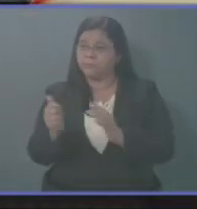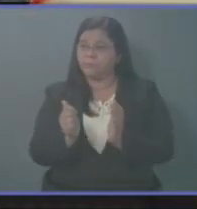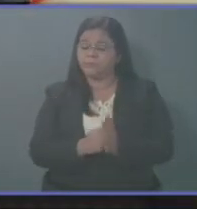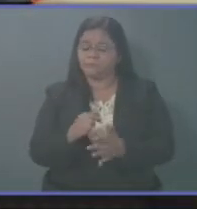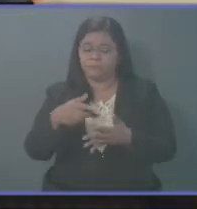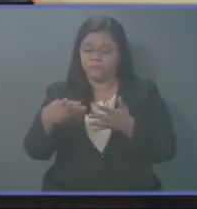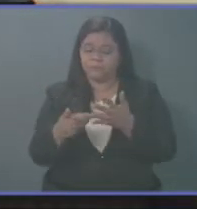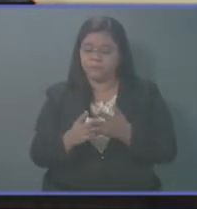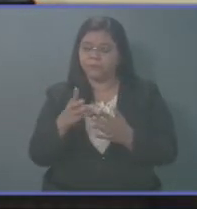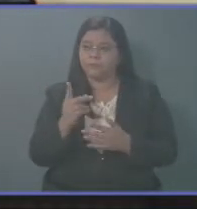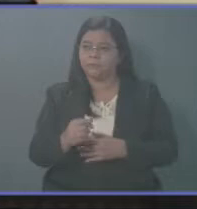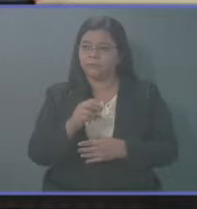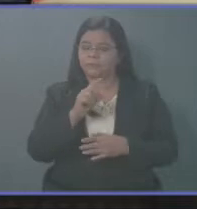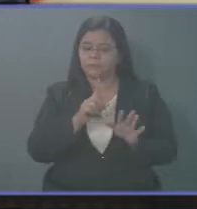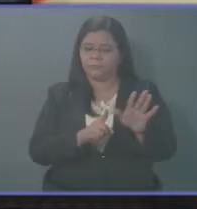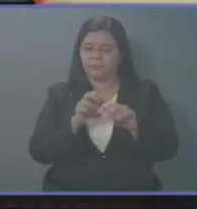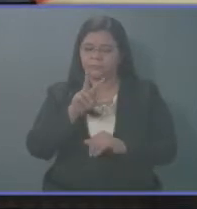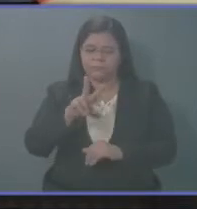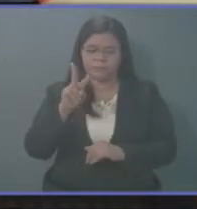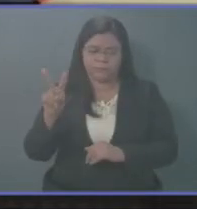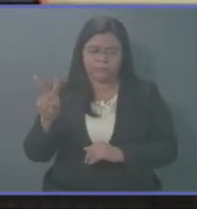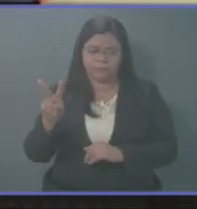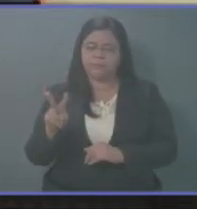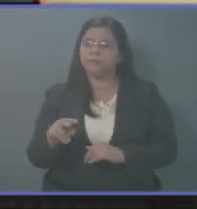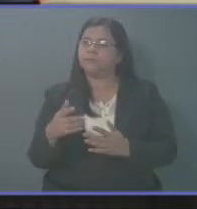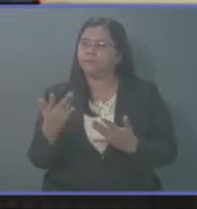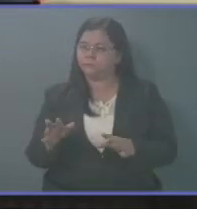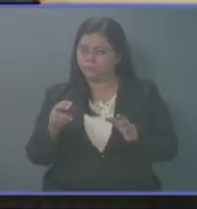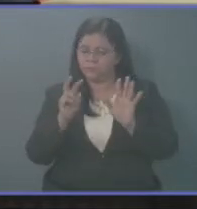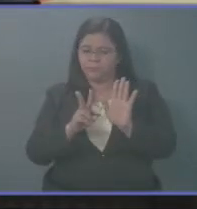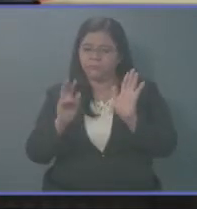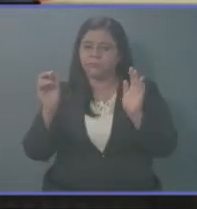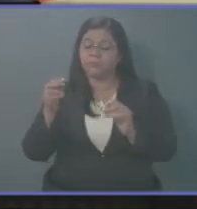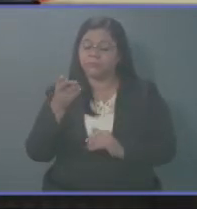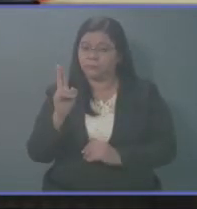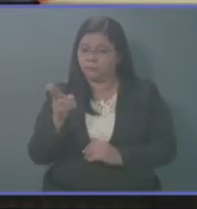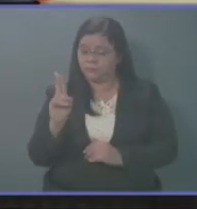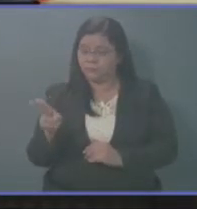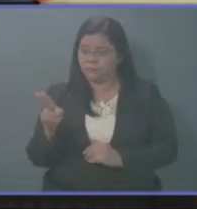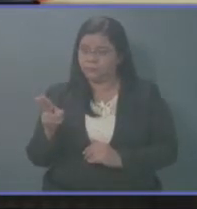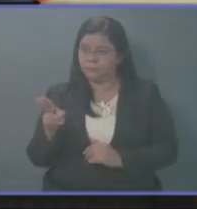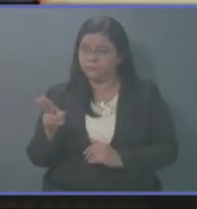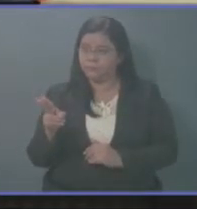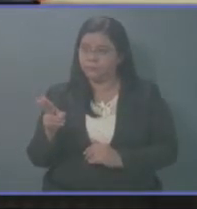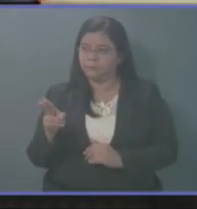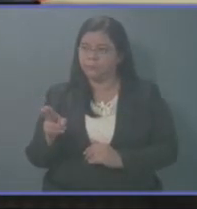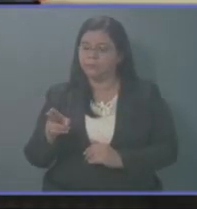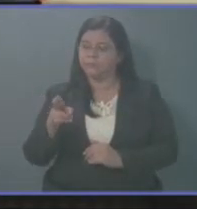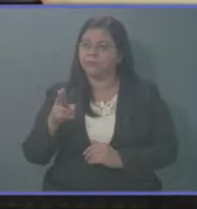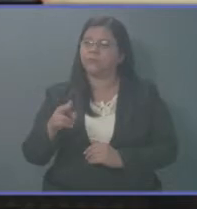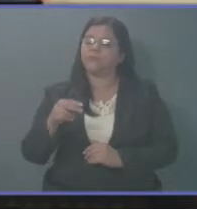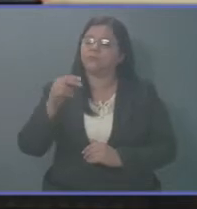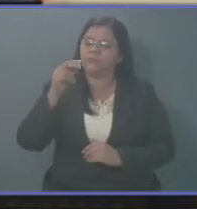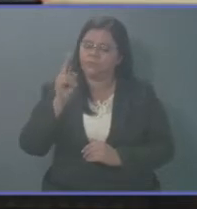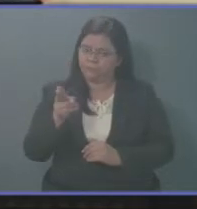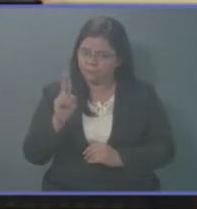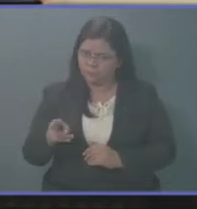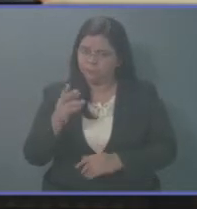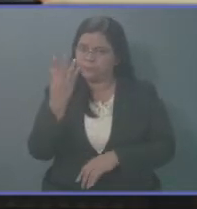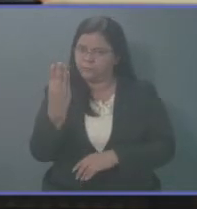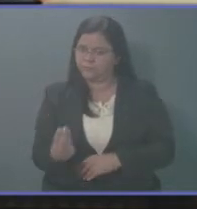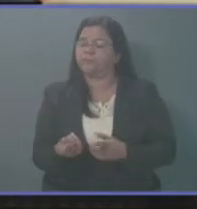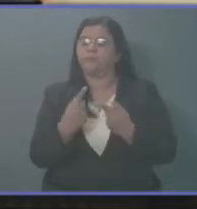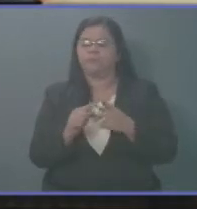decreto legislativo número 642, aprobado el 7 del mismo año, mes y año, que contiene la ley